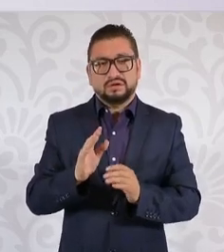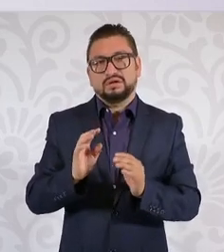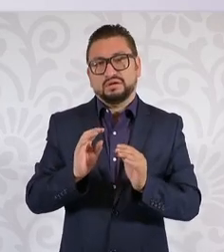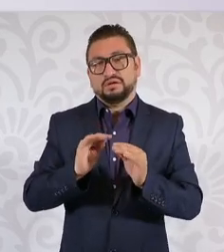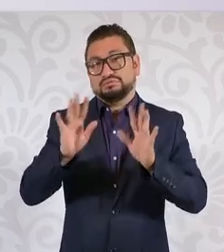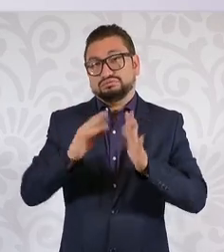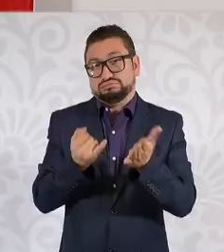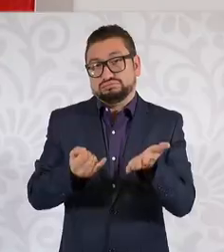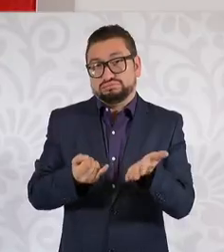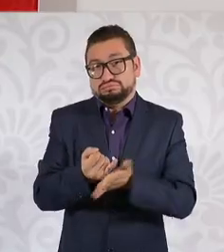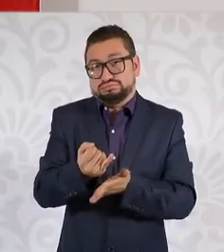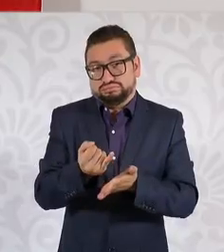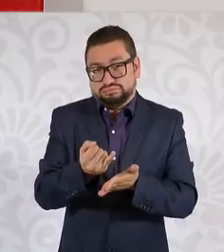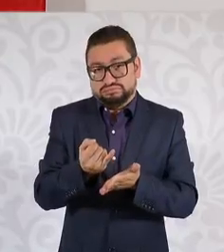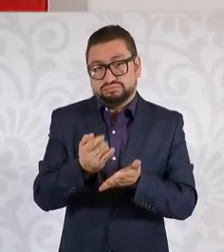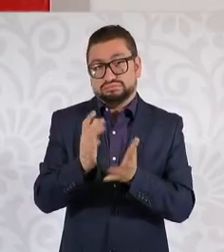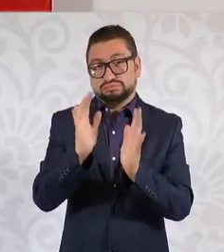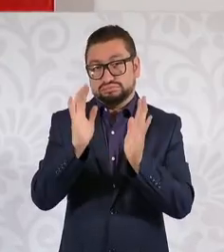una decisión